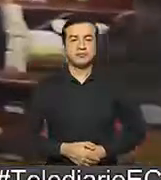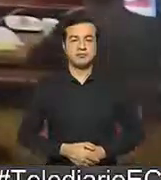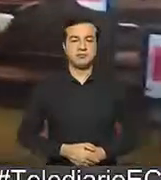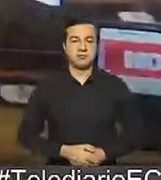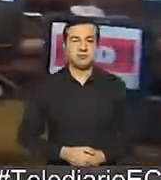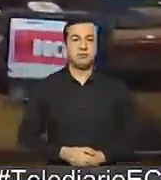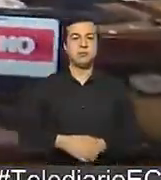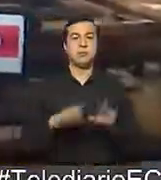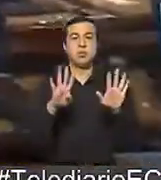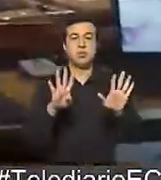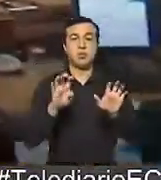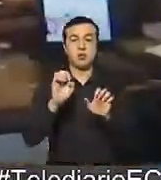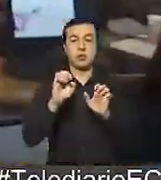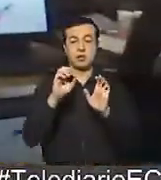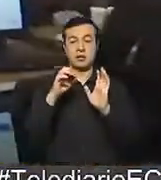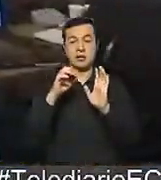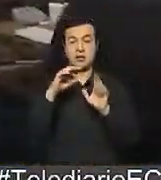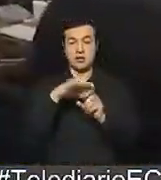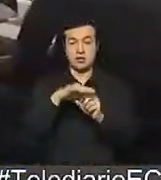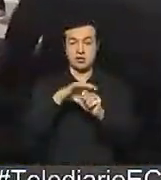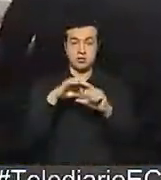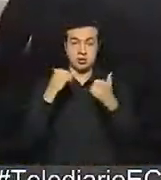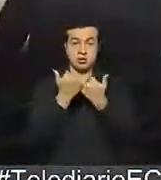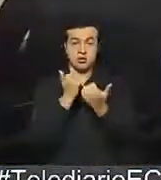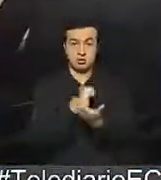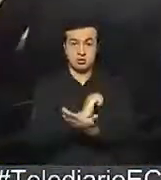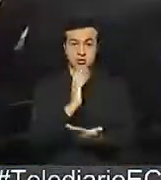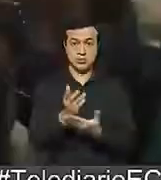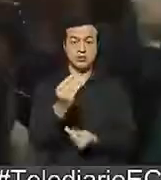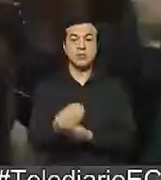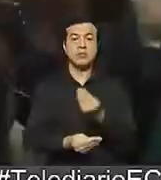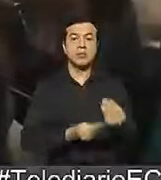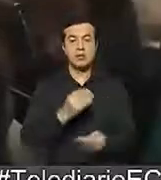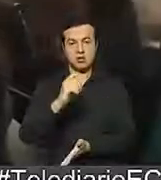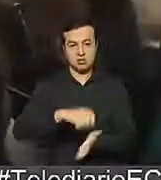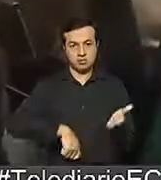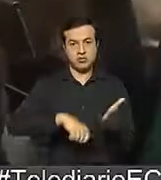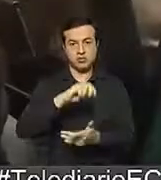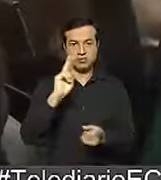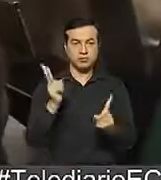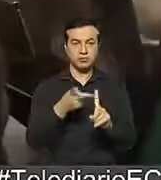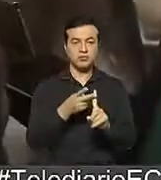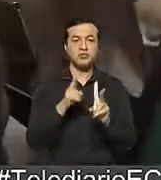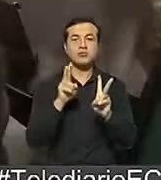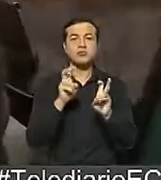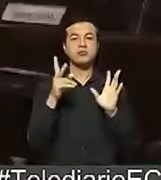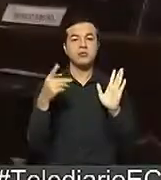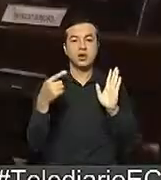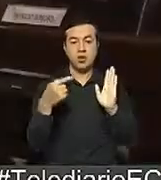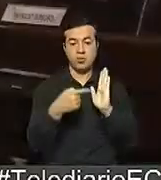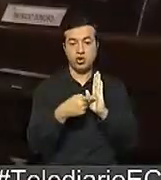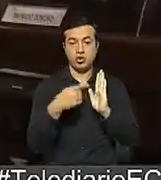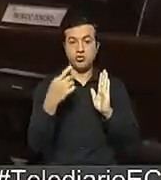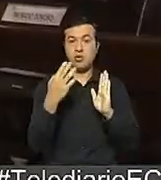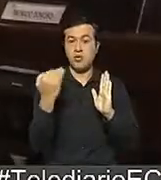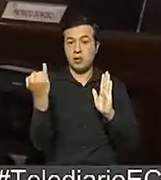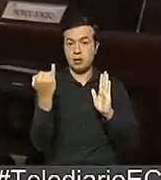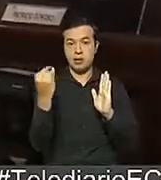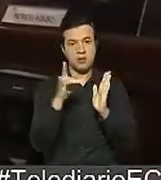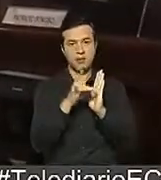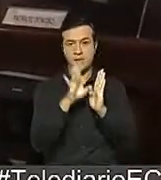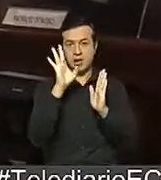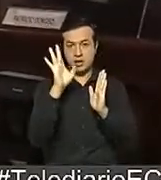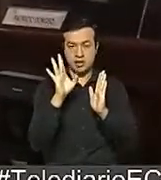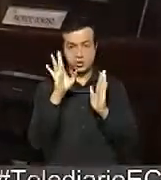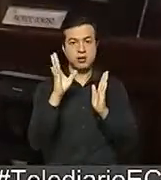Con 90 votos a favor, el Pleno de la Asamblea Nacional aprobó en segundo debate la derogación del impuesto verde. La revocatoria